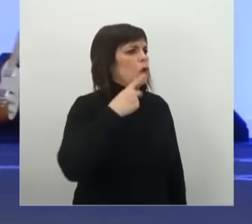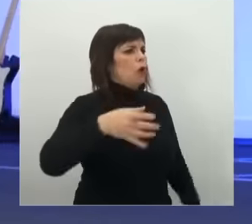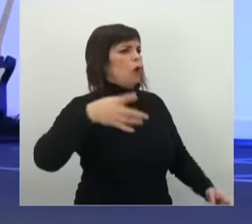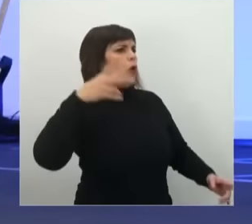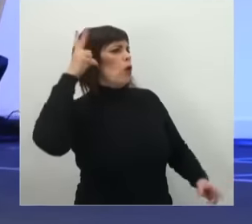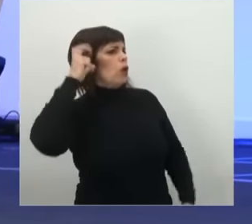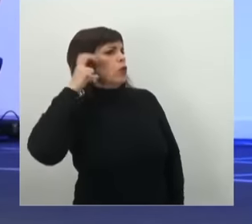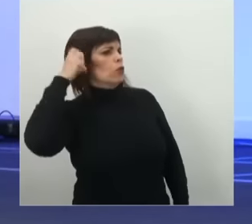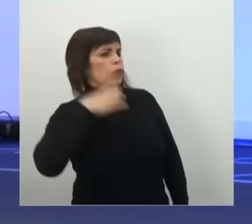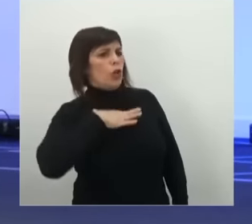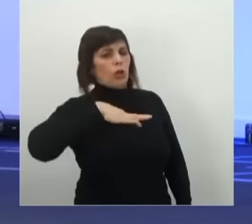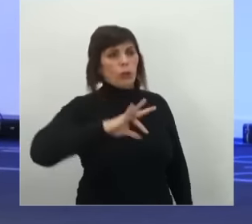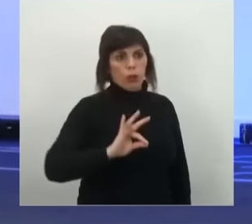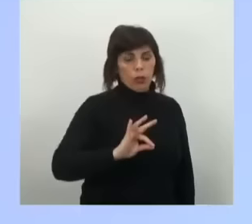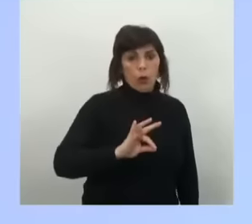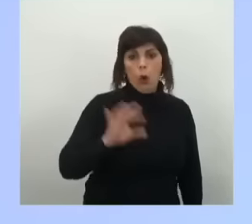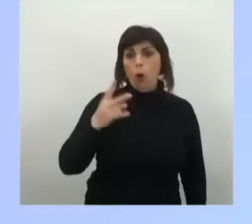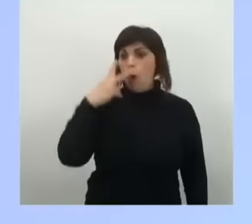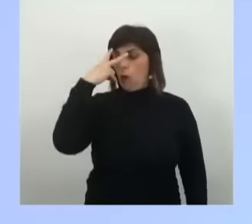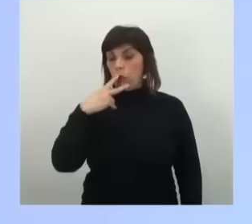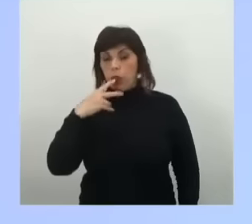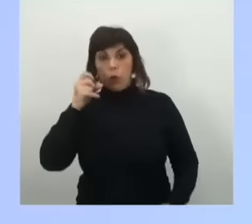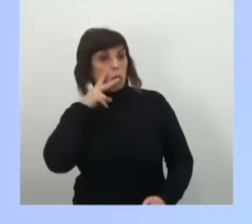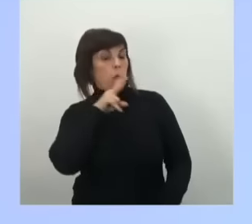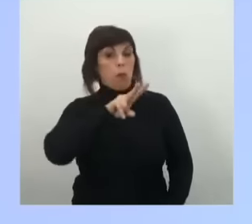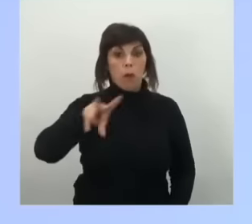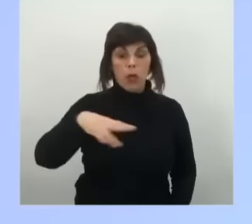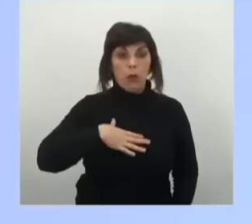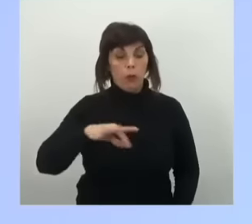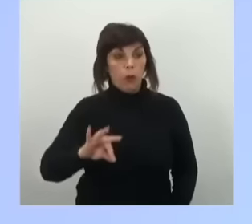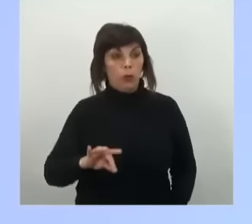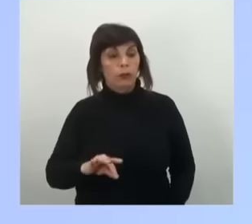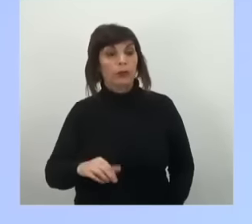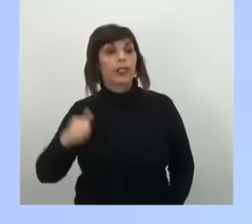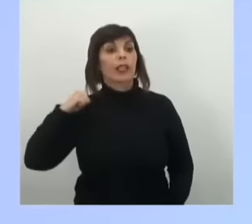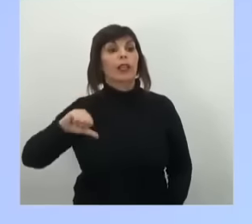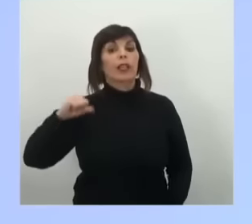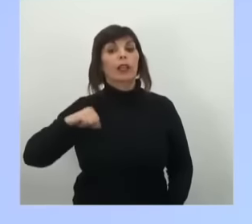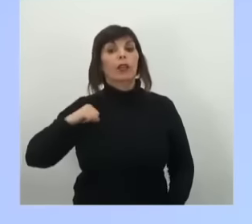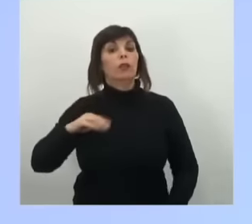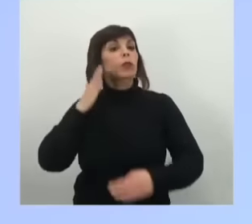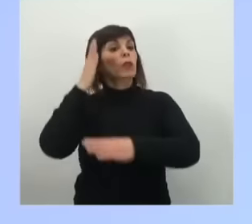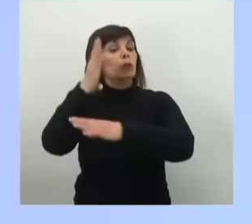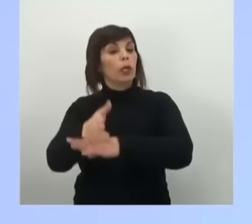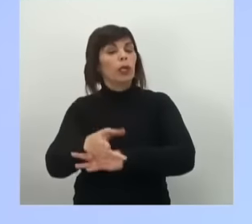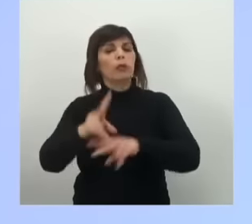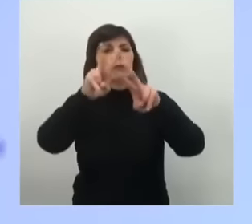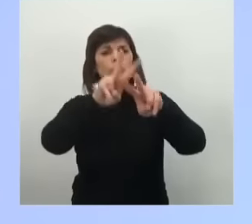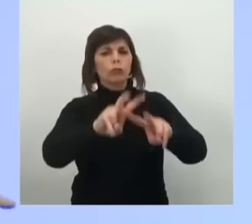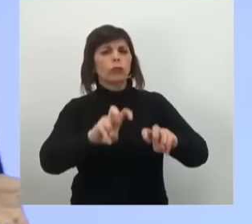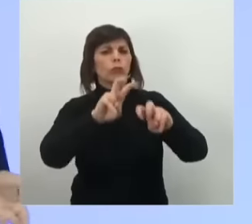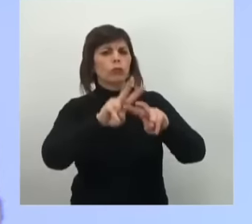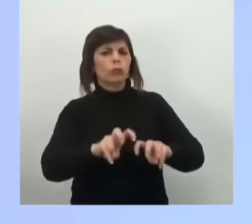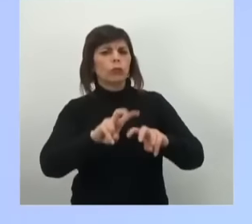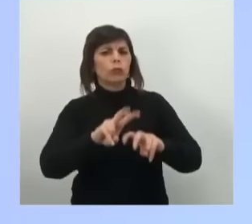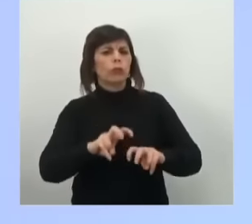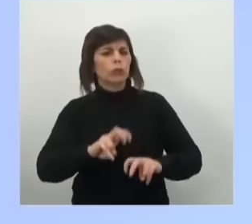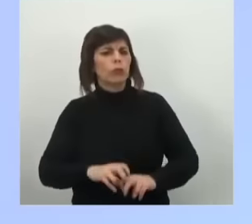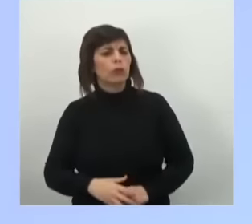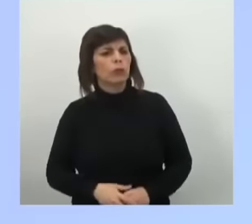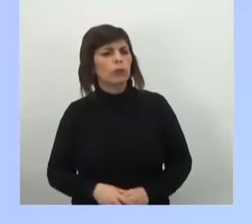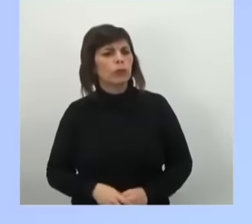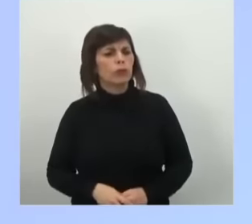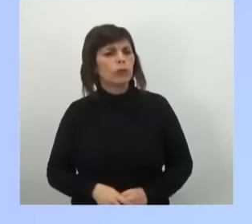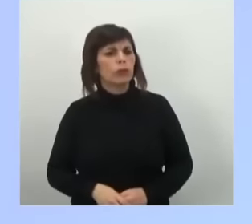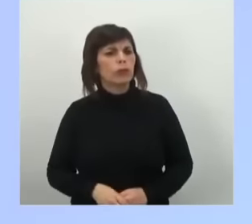Mire lo interesante de esto es que cuando vamos al médico otra vez el médico hace sus investigaciones le extraña verme otra vez allí y